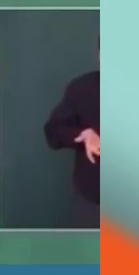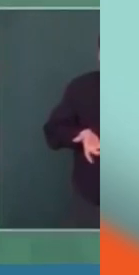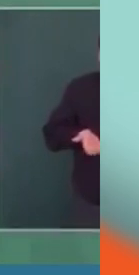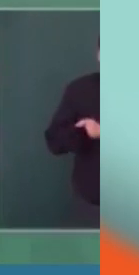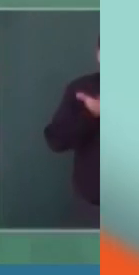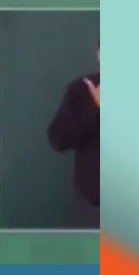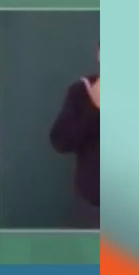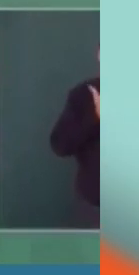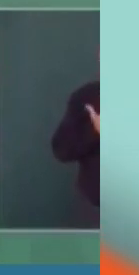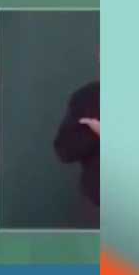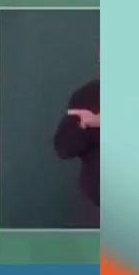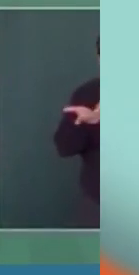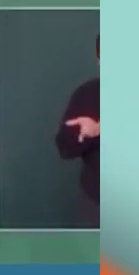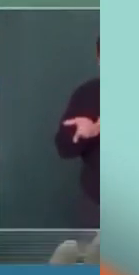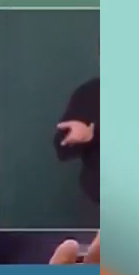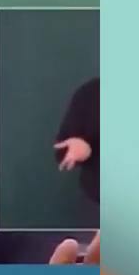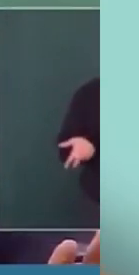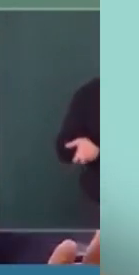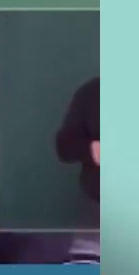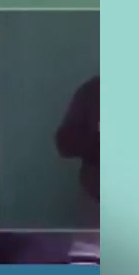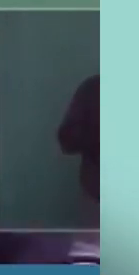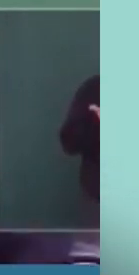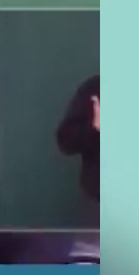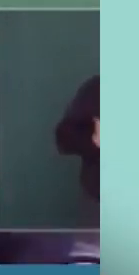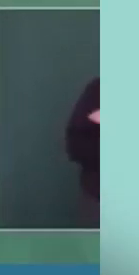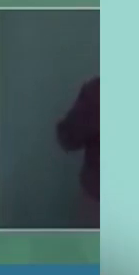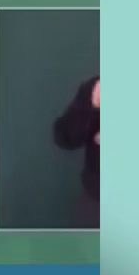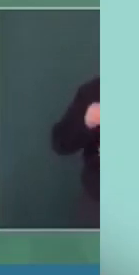ningún tipo de delito,